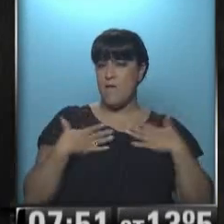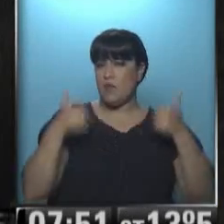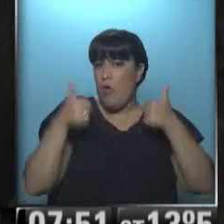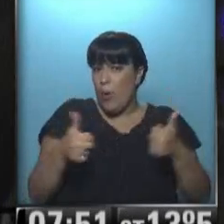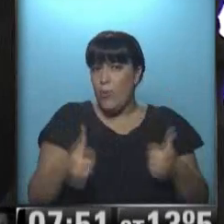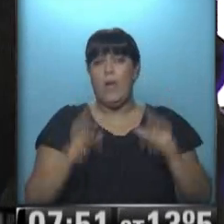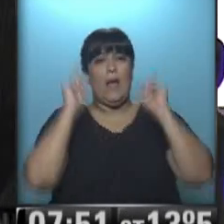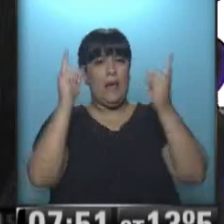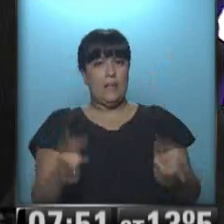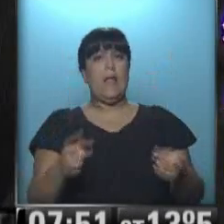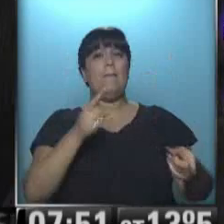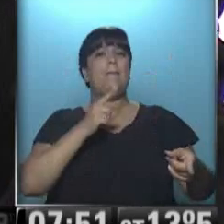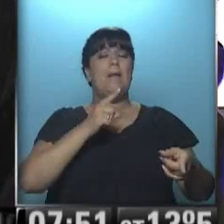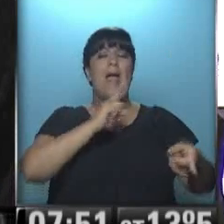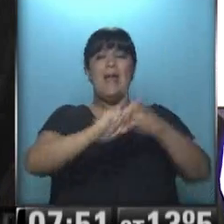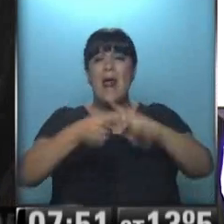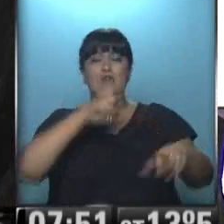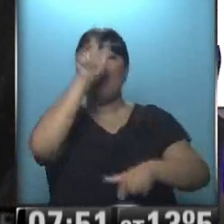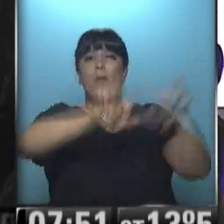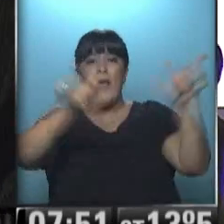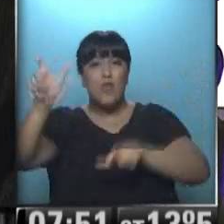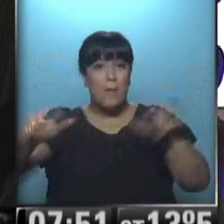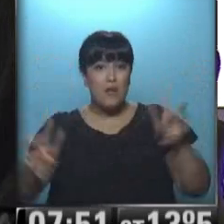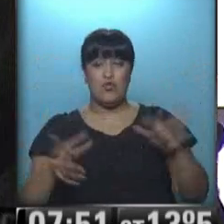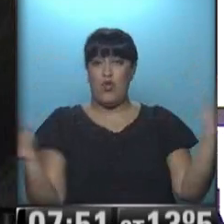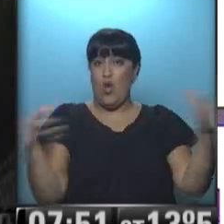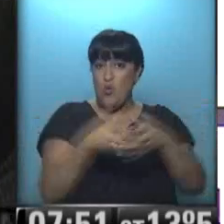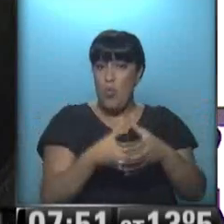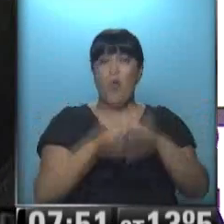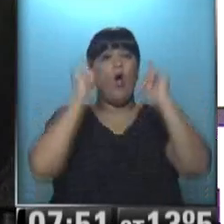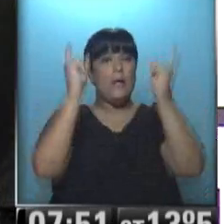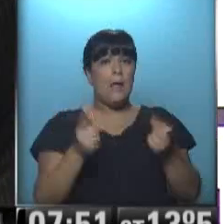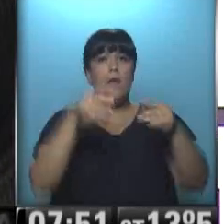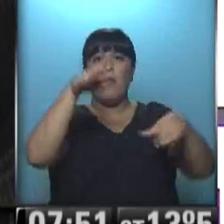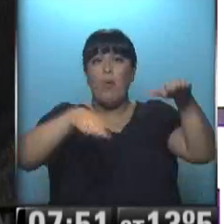cuanto a su relacionamiento humano en un grupo y en cuanto a hacer un plantel balanceado.